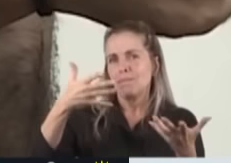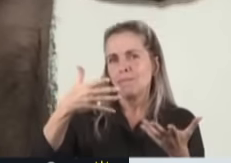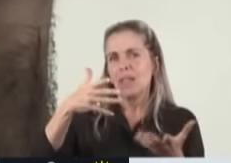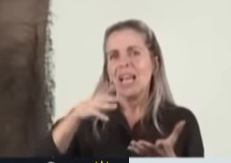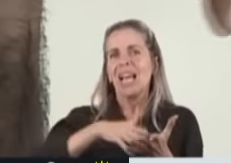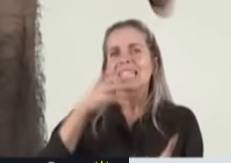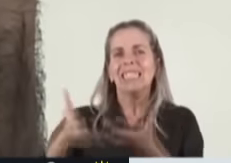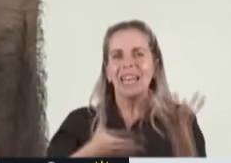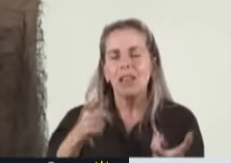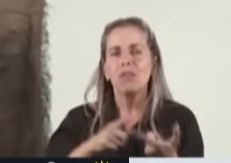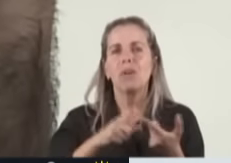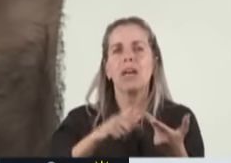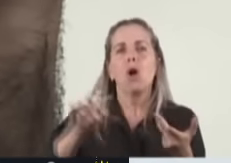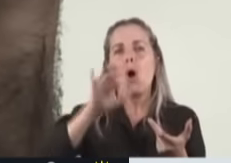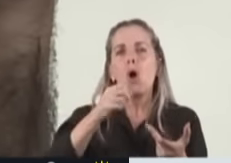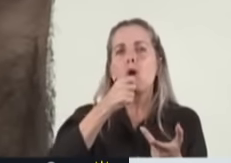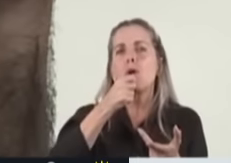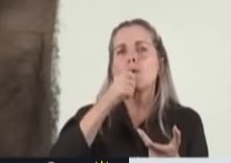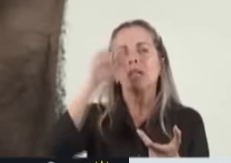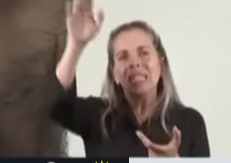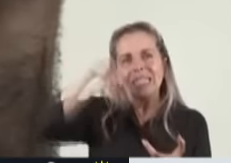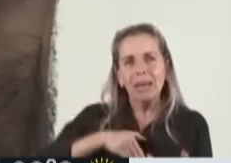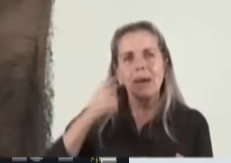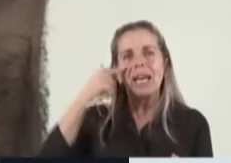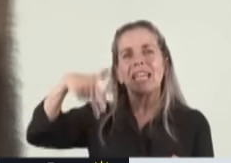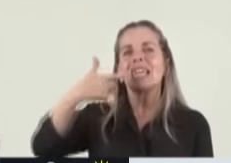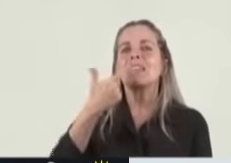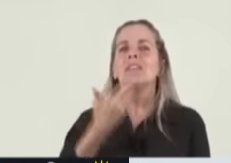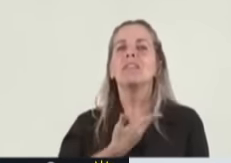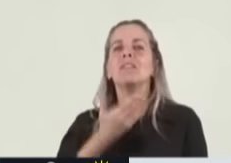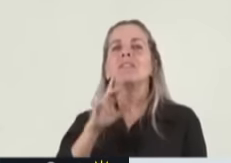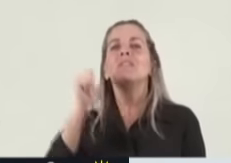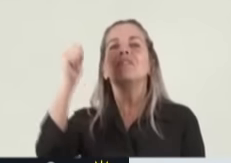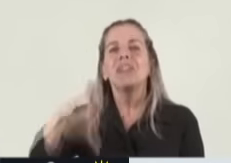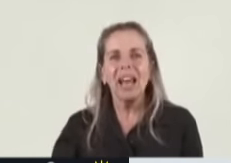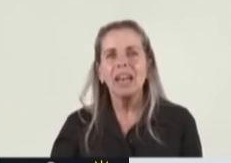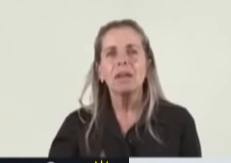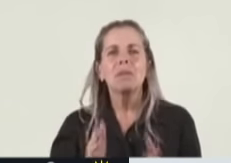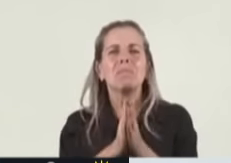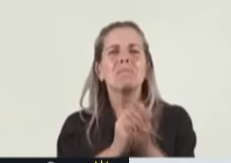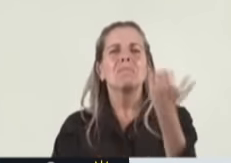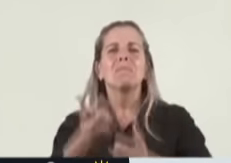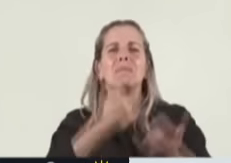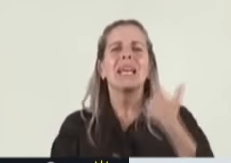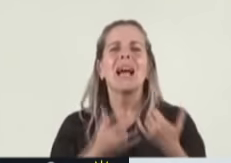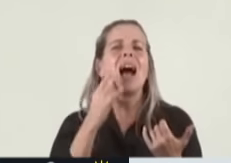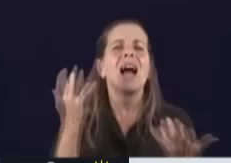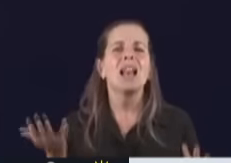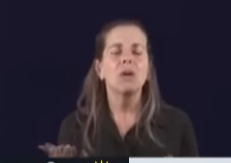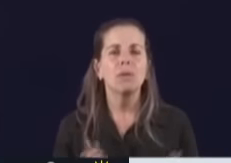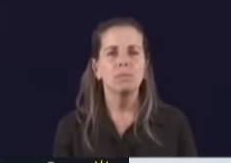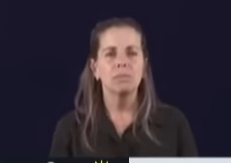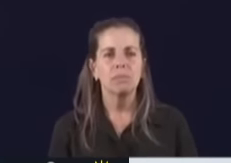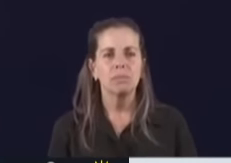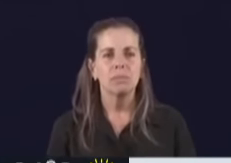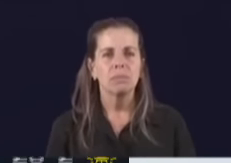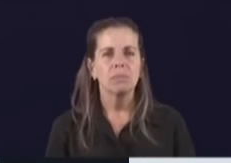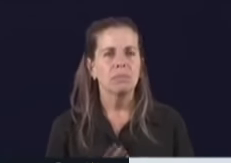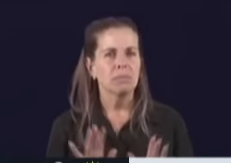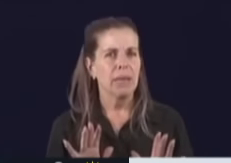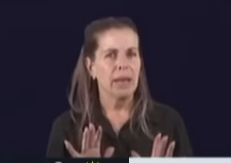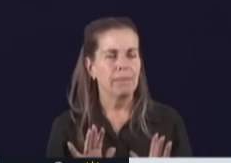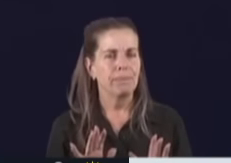qué, en todo caso, si es que lo tenés que diferenciar por provincia, si lo podrías explicar aunque sea brevemente. Gracias. Bueno, nosotros tenemos